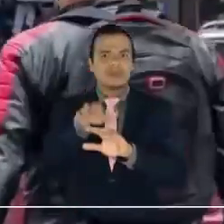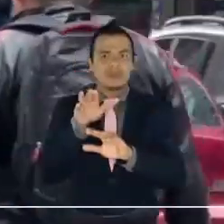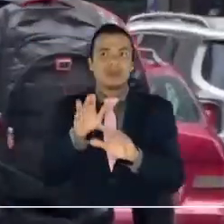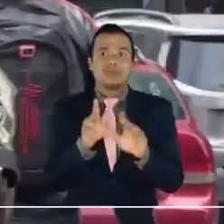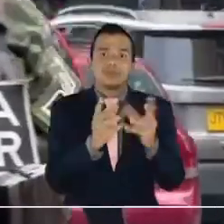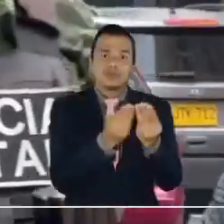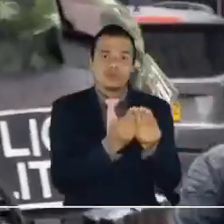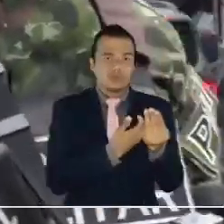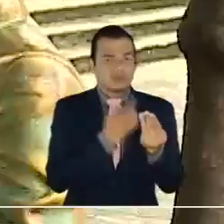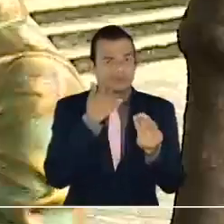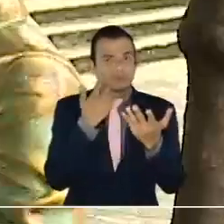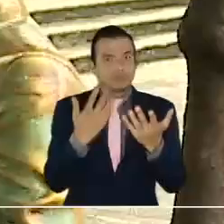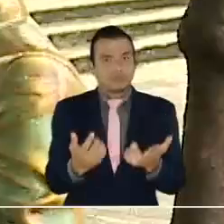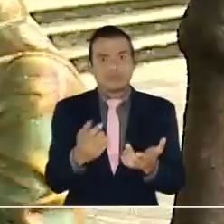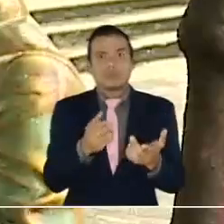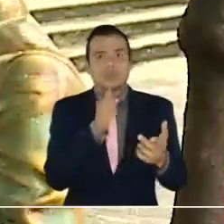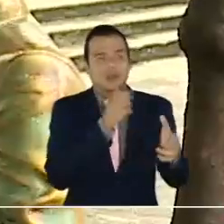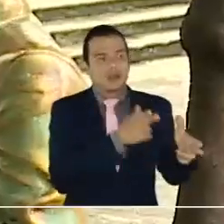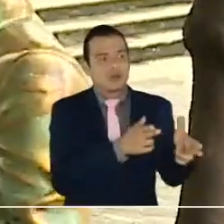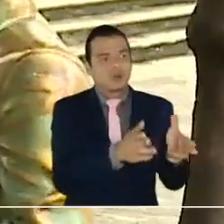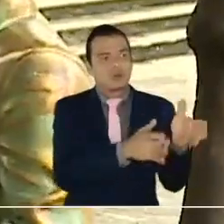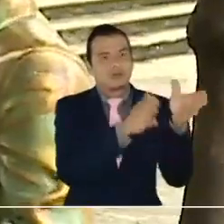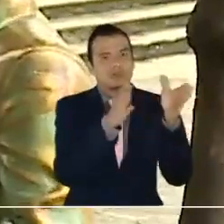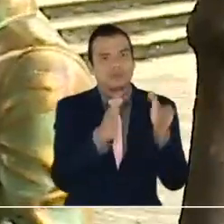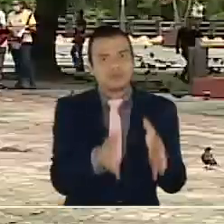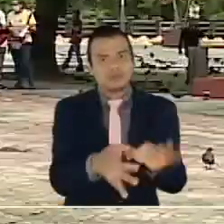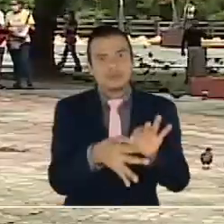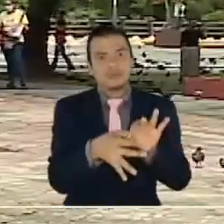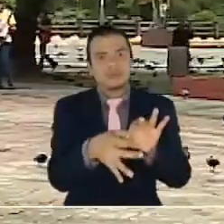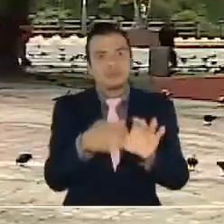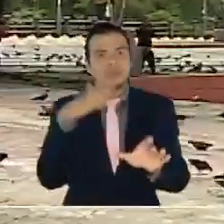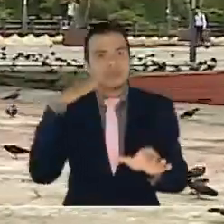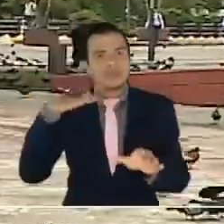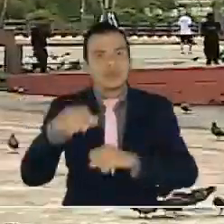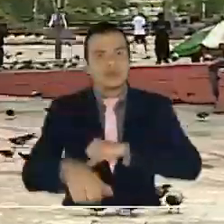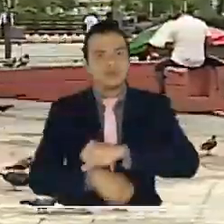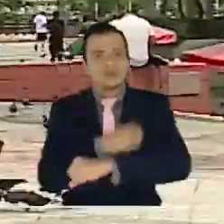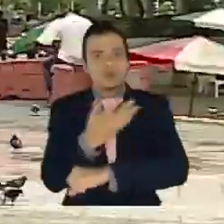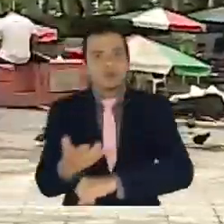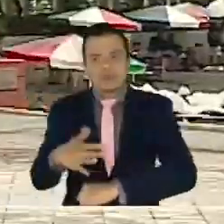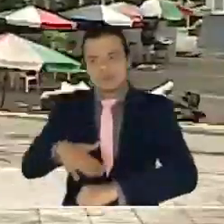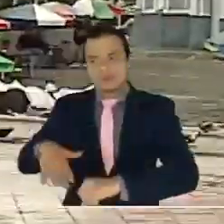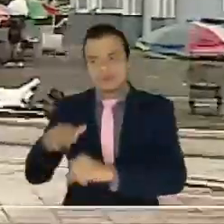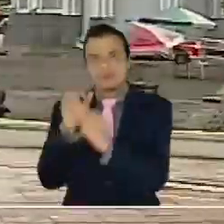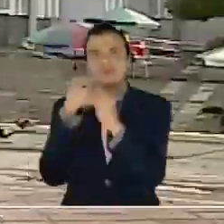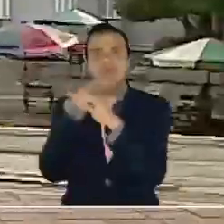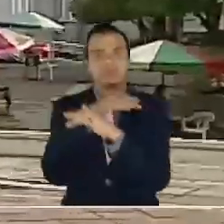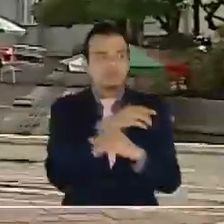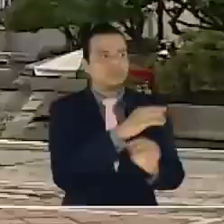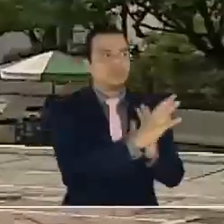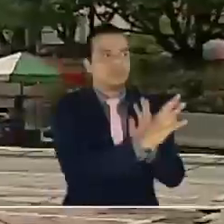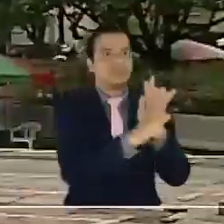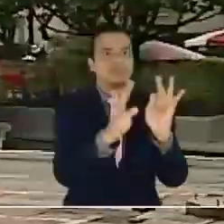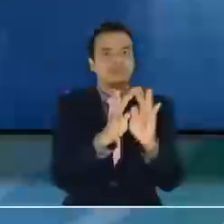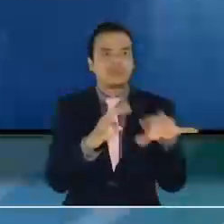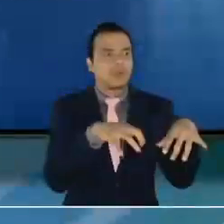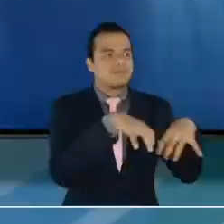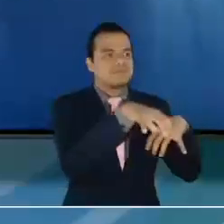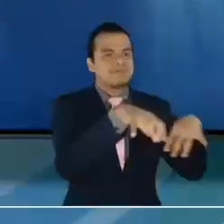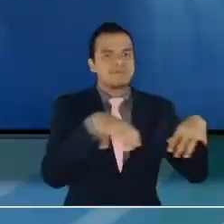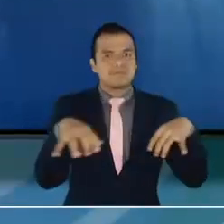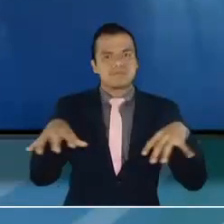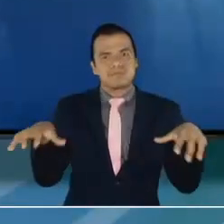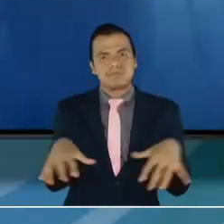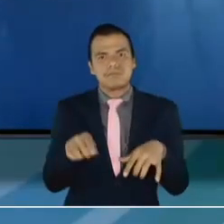Río se pueda conectar con el Parque de los Poetas y la Plaza de Caicedo en un corredor peatonal en donde habrá actividad de la zona verde.